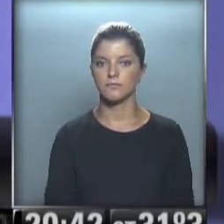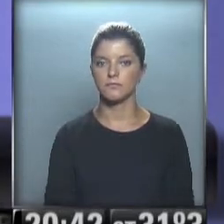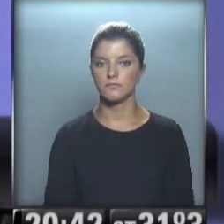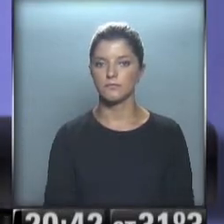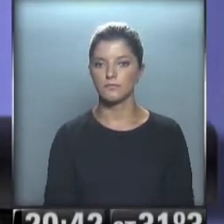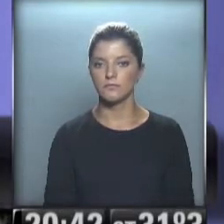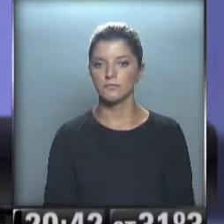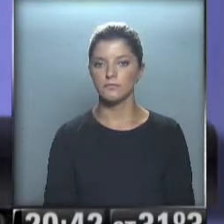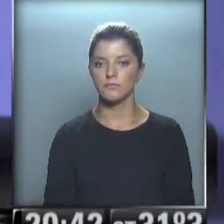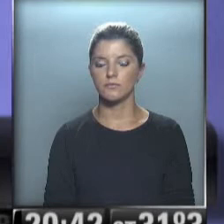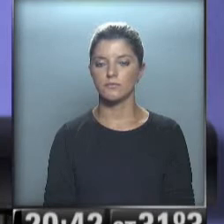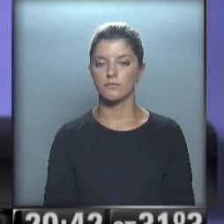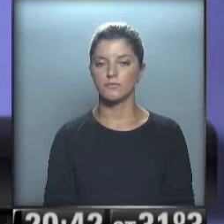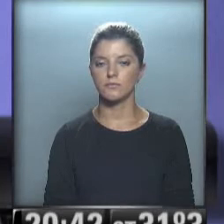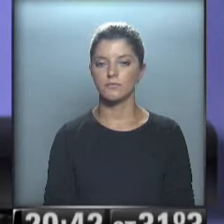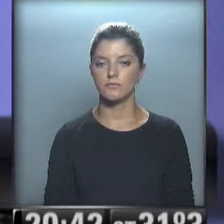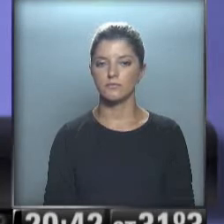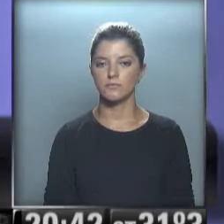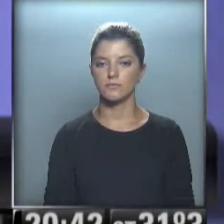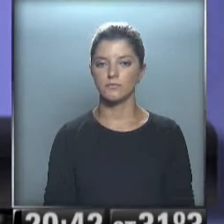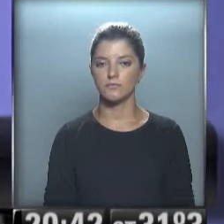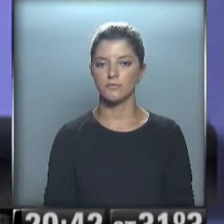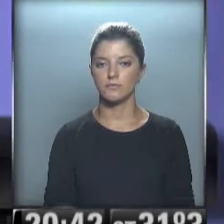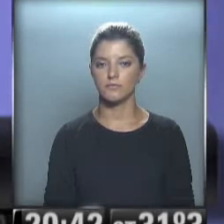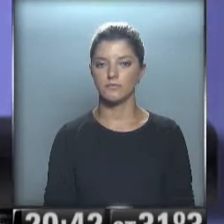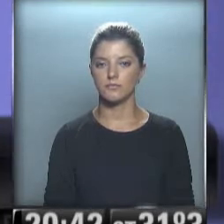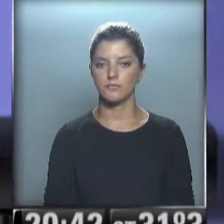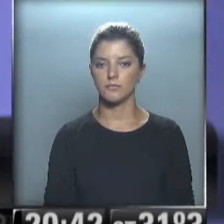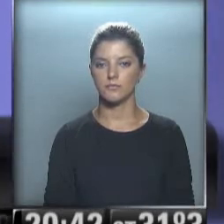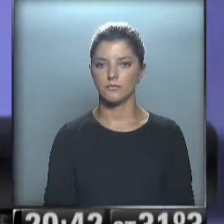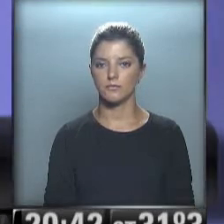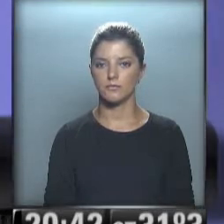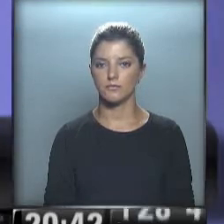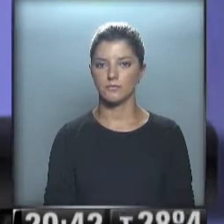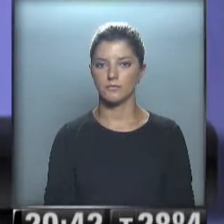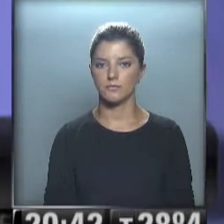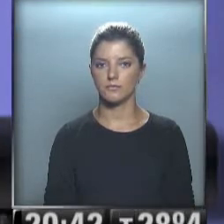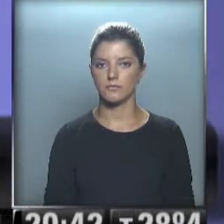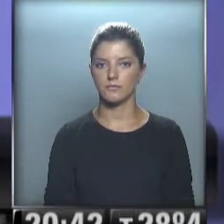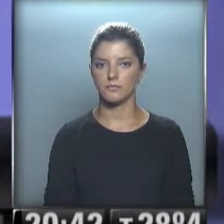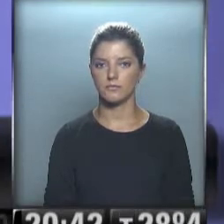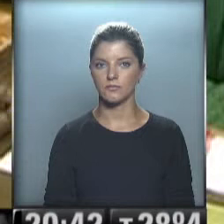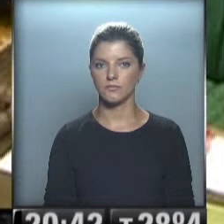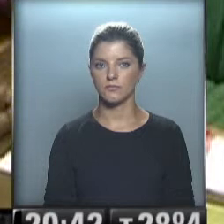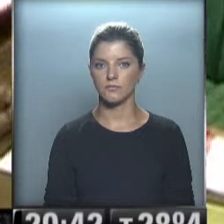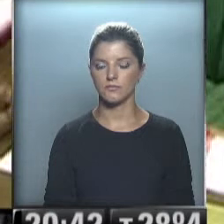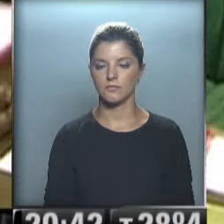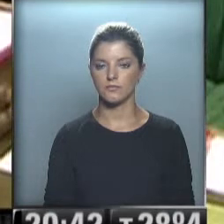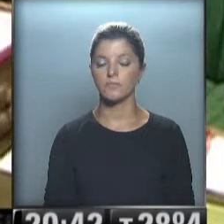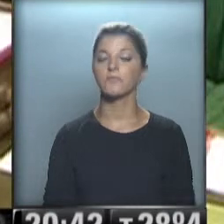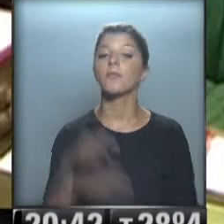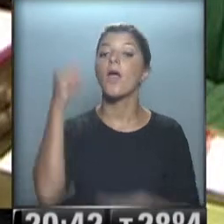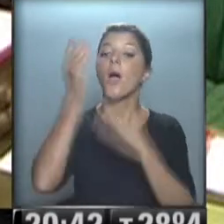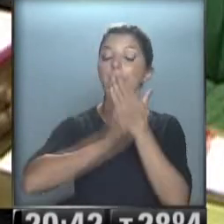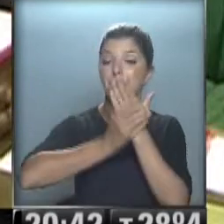found would certainly underpin any count of a crime at international law. El ministro